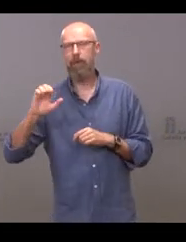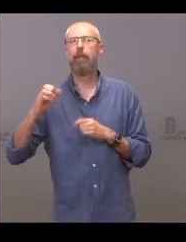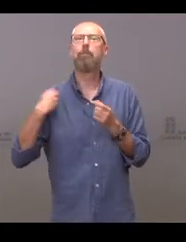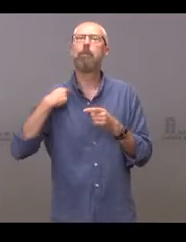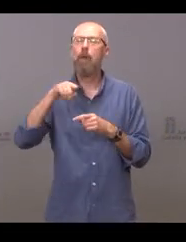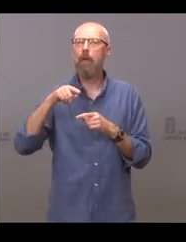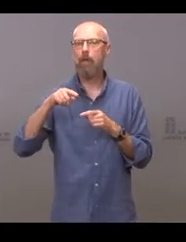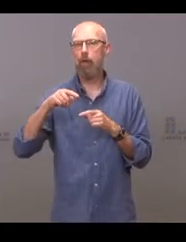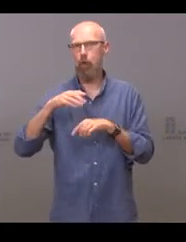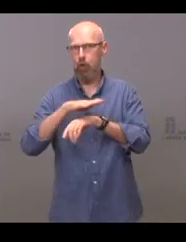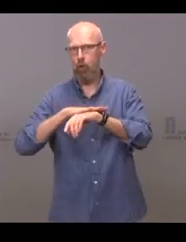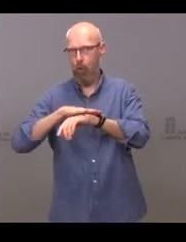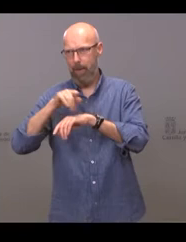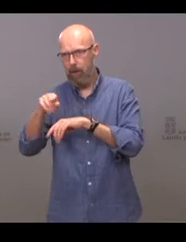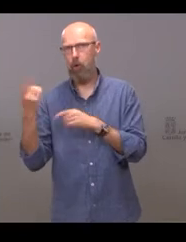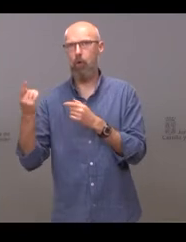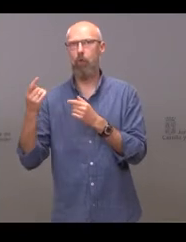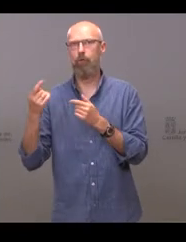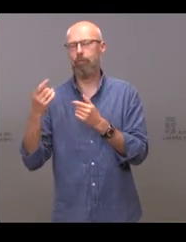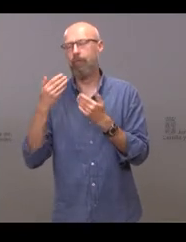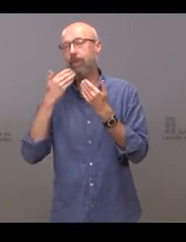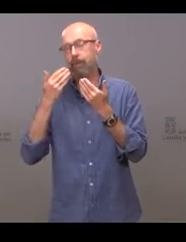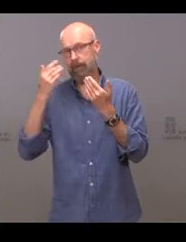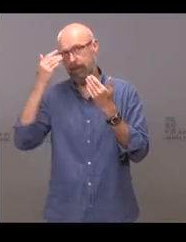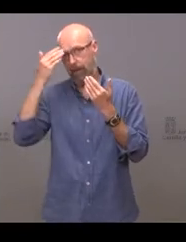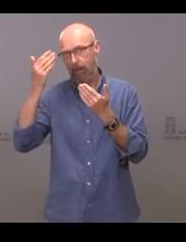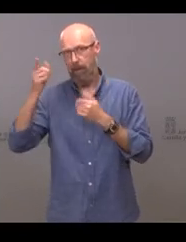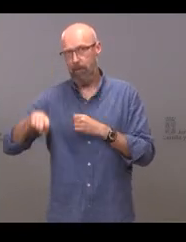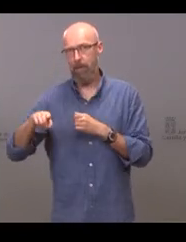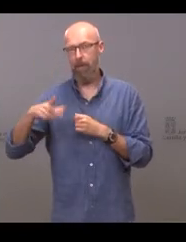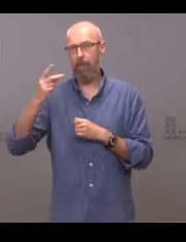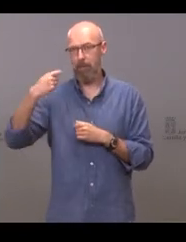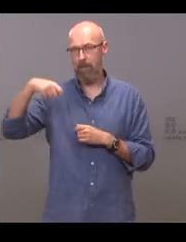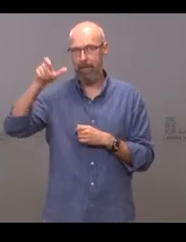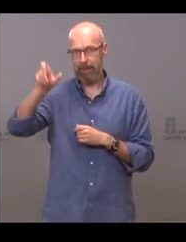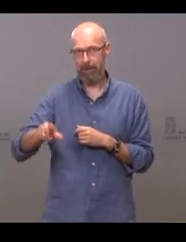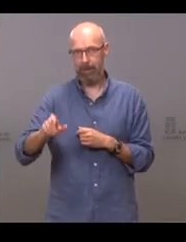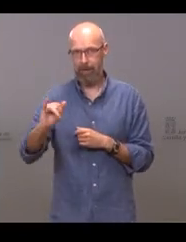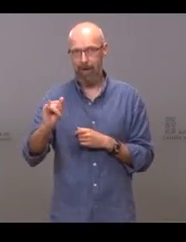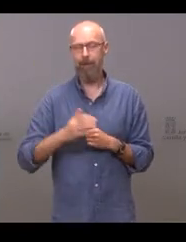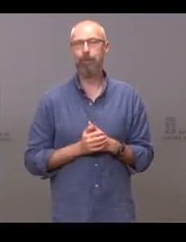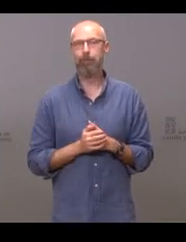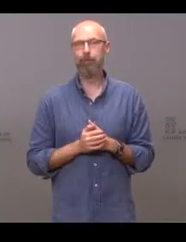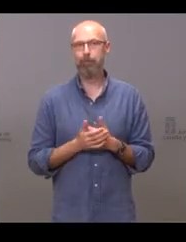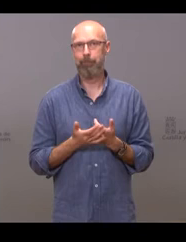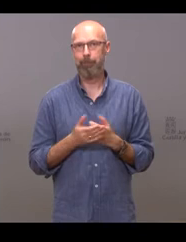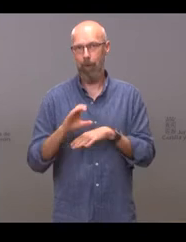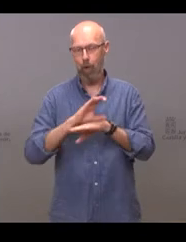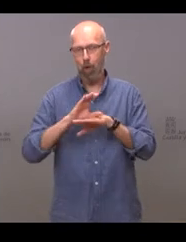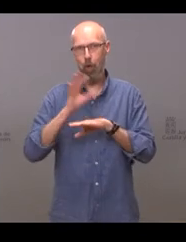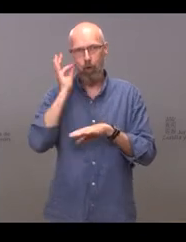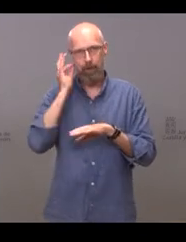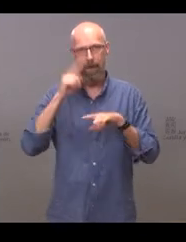y en ese sentido también saludará al vicepresidente que está con nosotros en la reunión y a las consejeras de